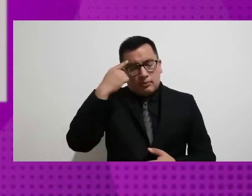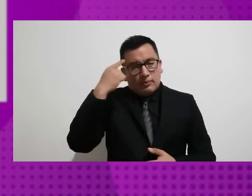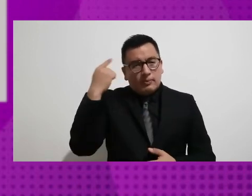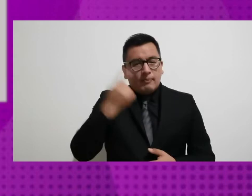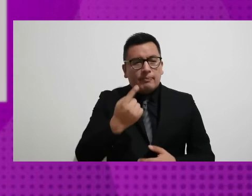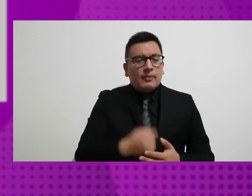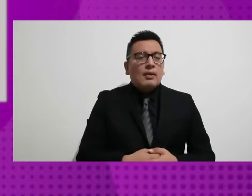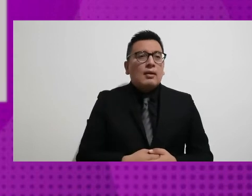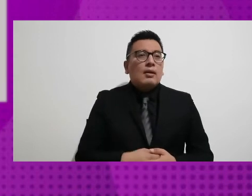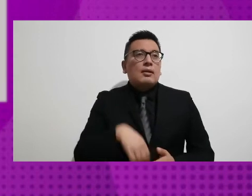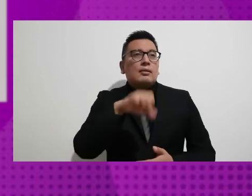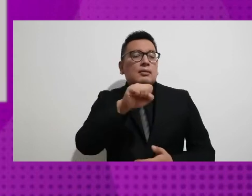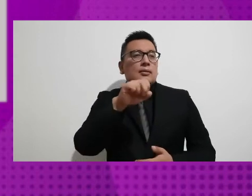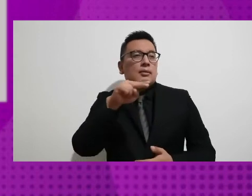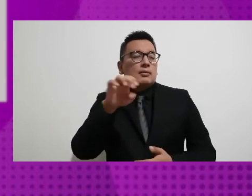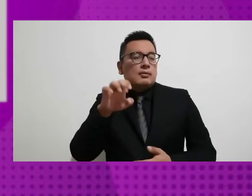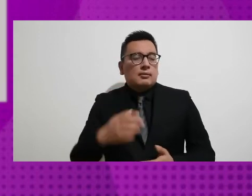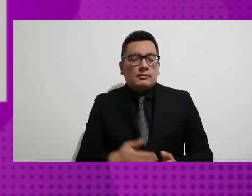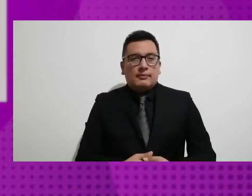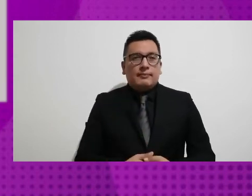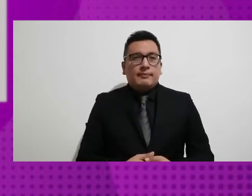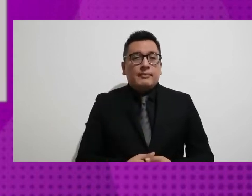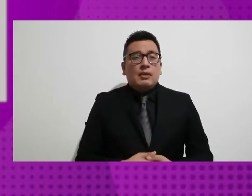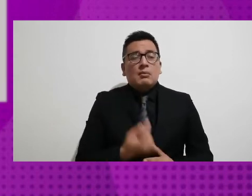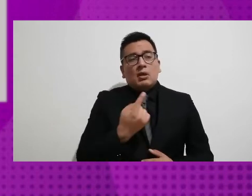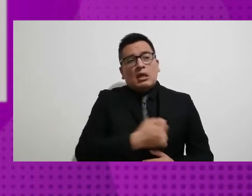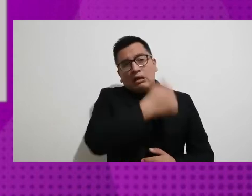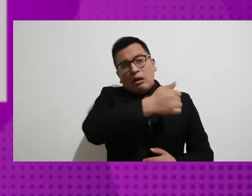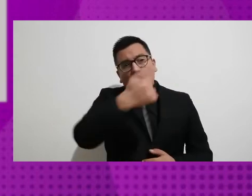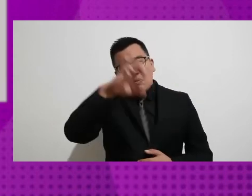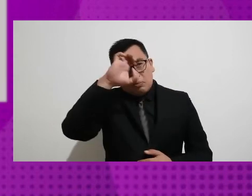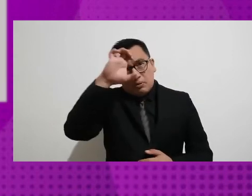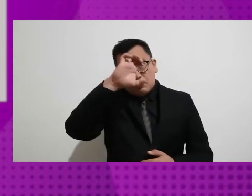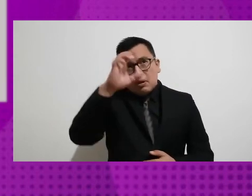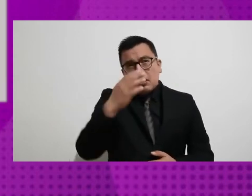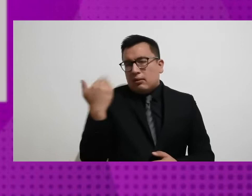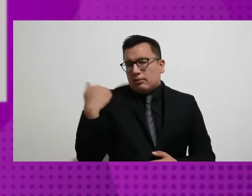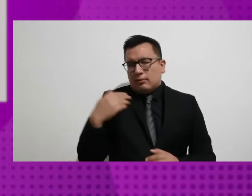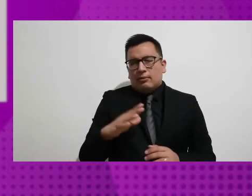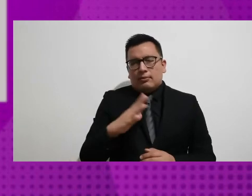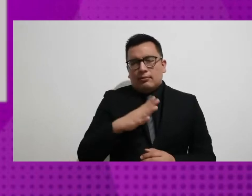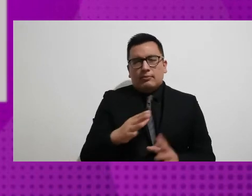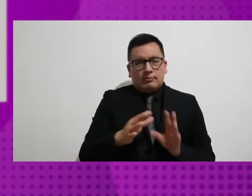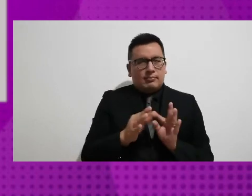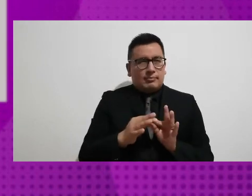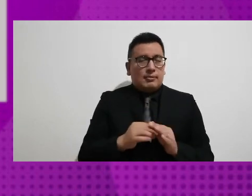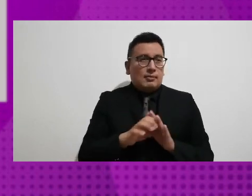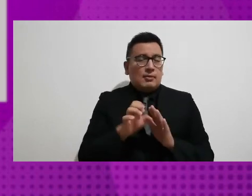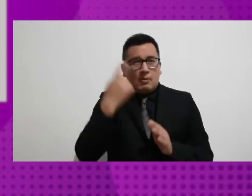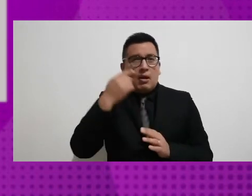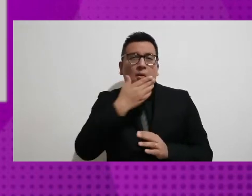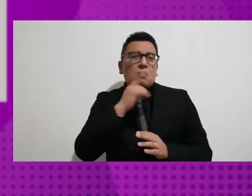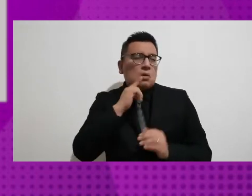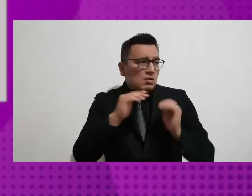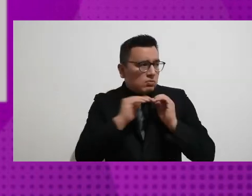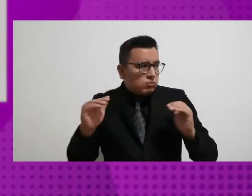duda de manera importante al sistema electoral nacional, en virtud de experiencias exitosas como las que ya se han comentado